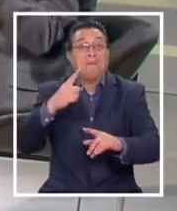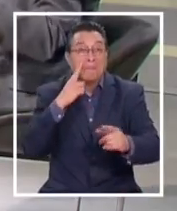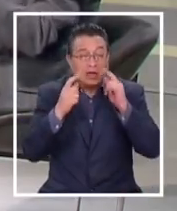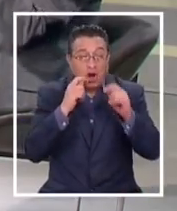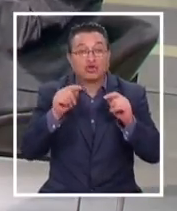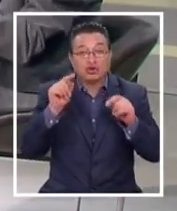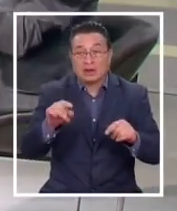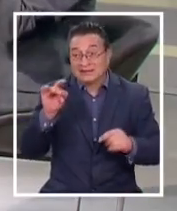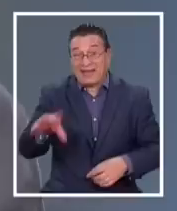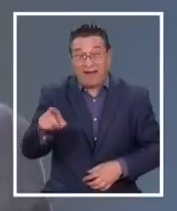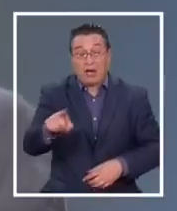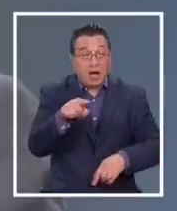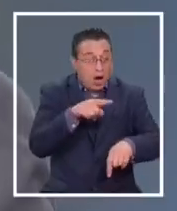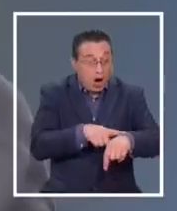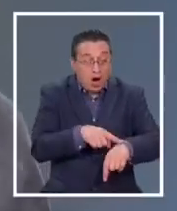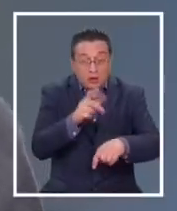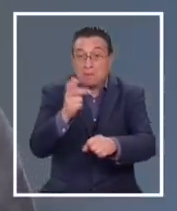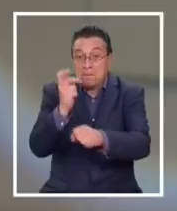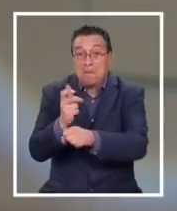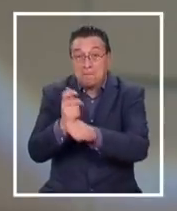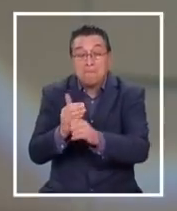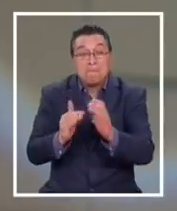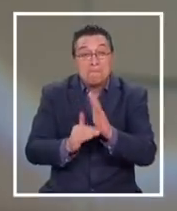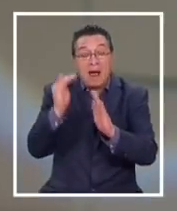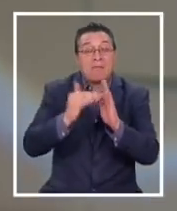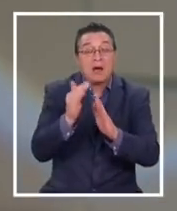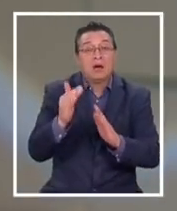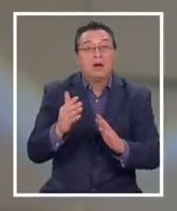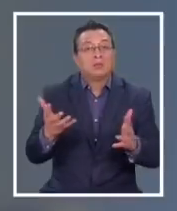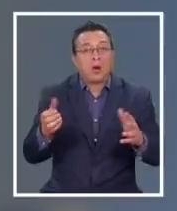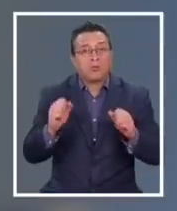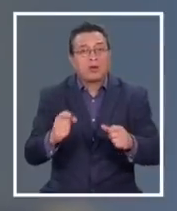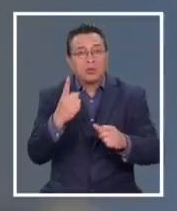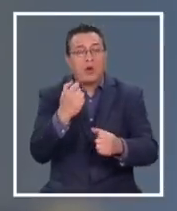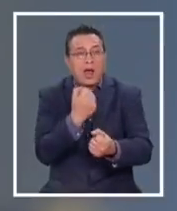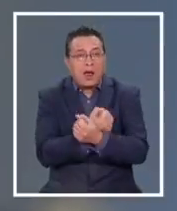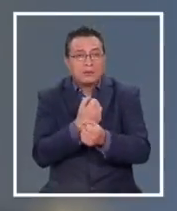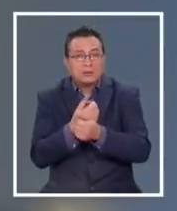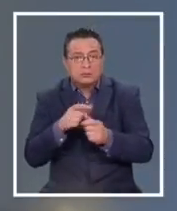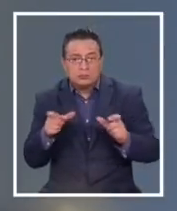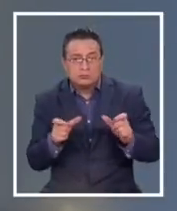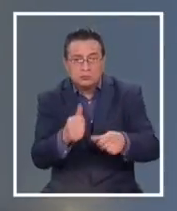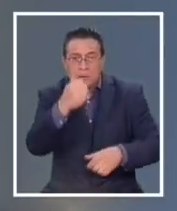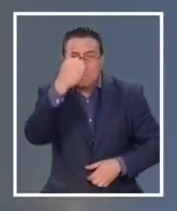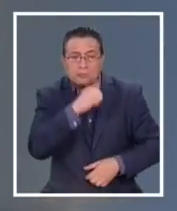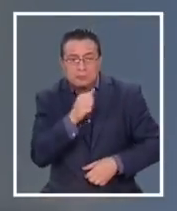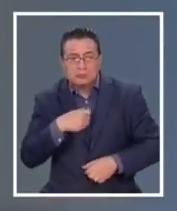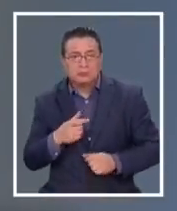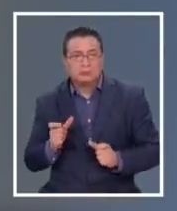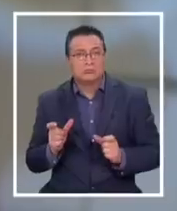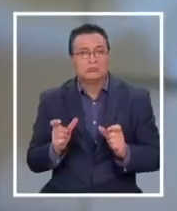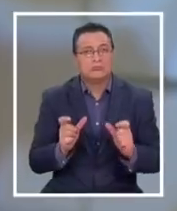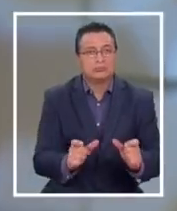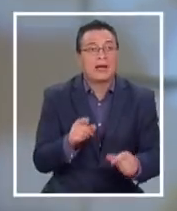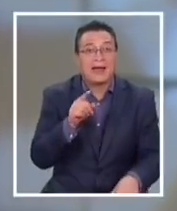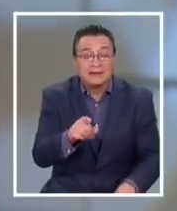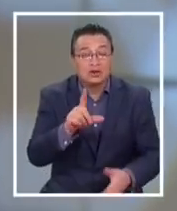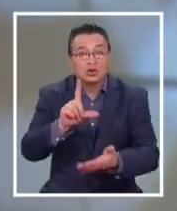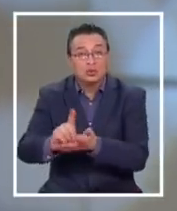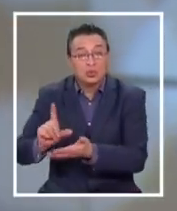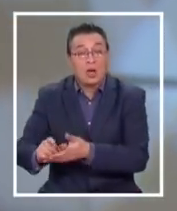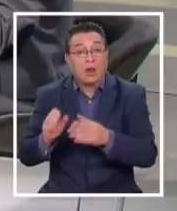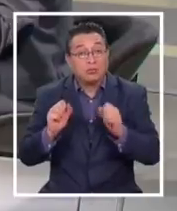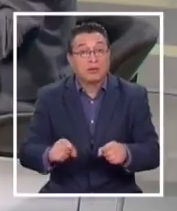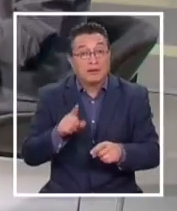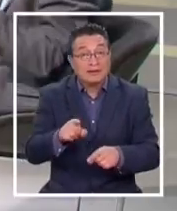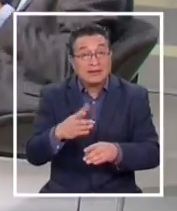si estos son los puntos donde a esta hora, a este día, ocurren más. ¿No puede haber un carabinero o una patrulla de carabineros a esa hora, esos días, en esos lugares? Se trata,